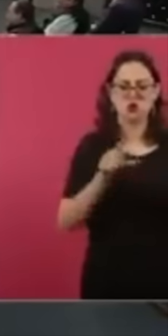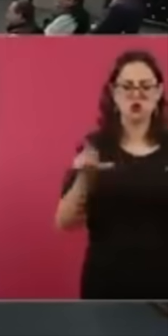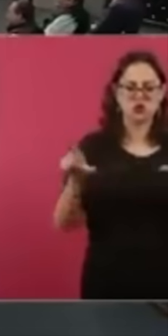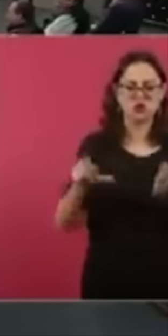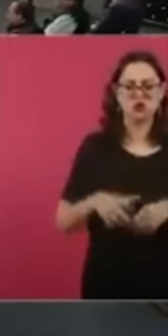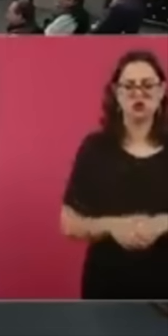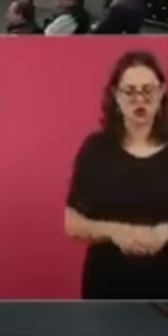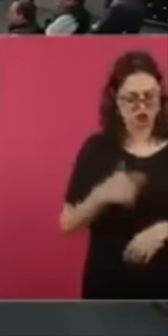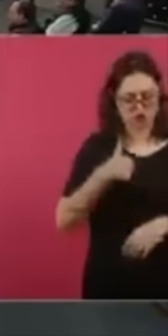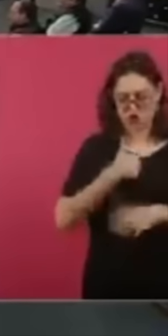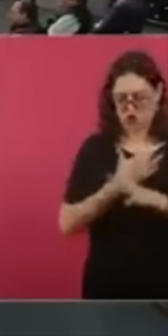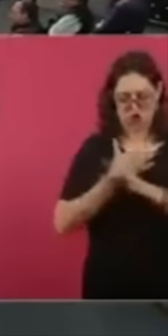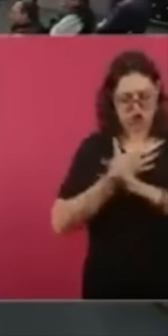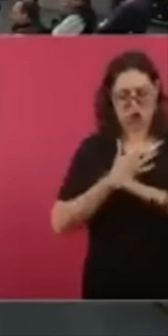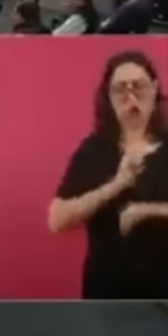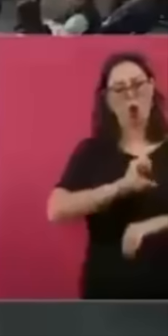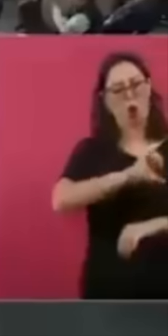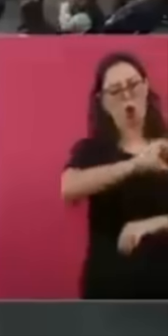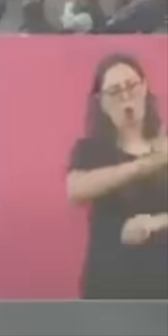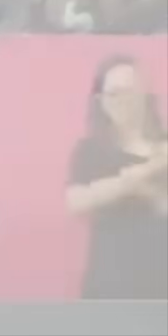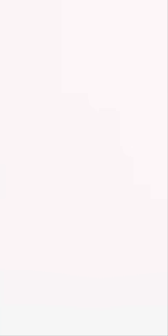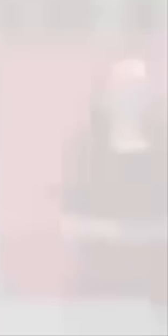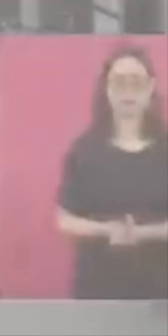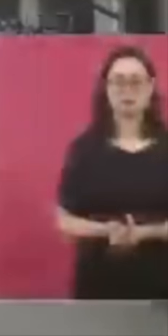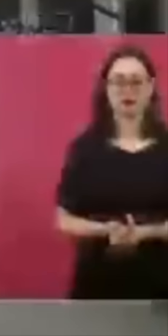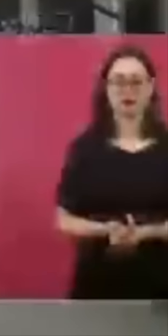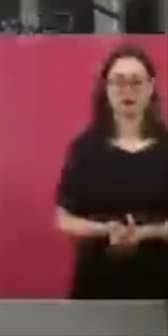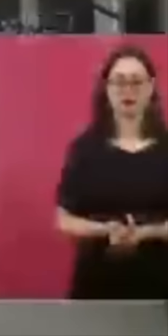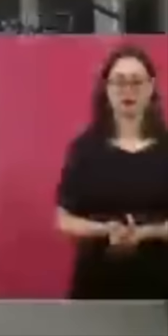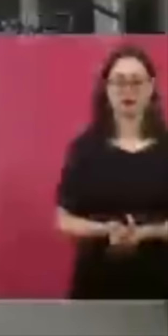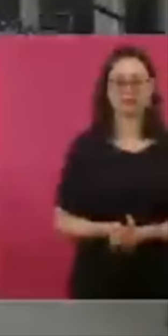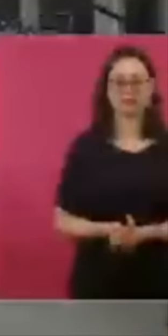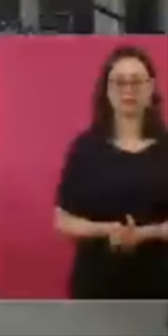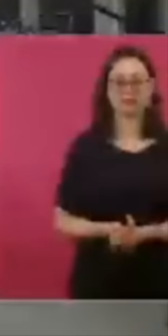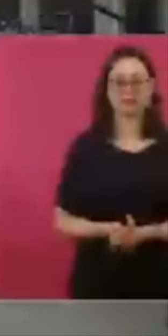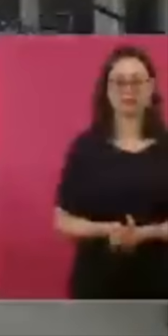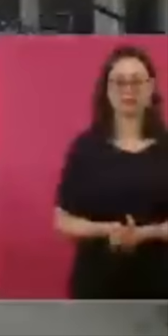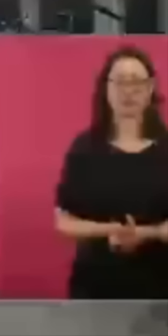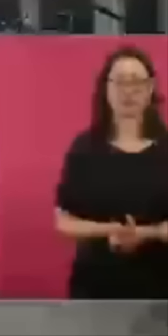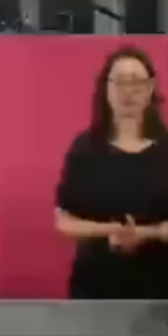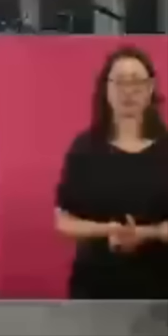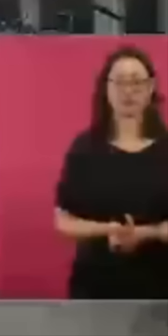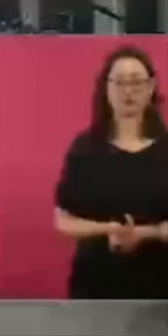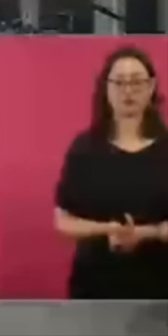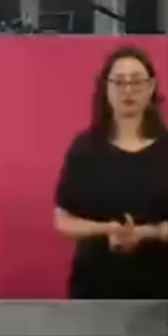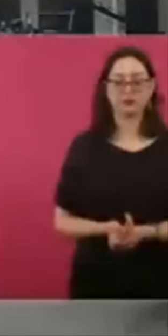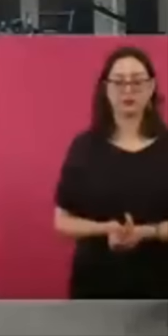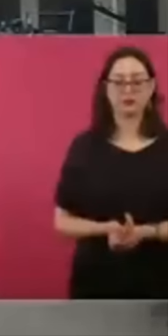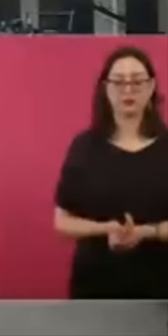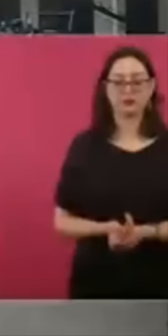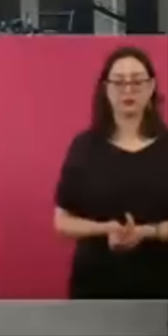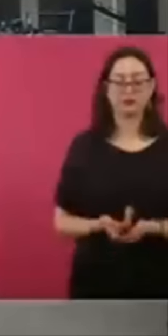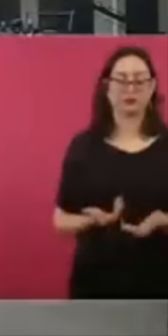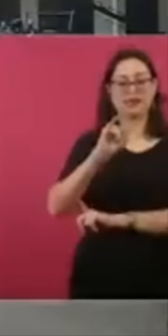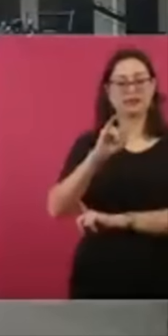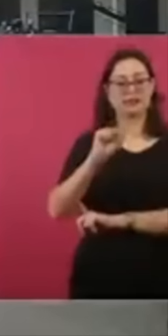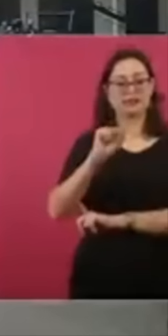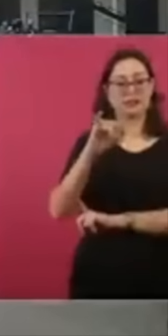Que les va a gustar mucho también a los conservadores. Ya es como la Santa